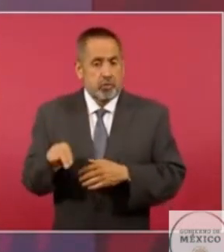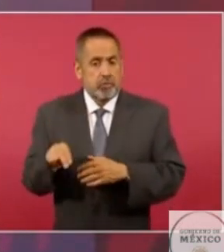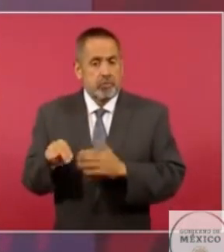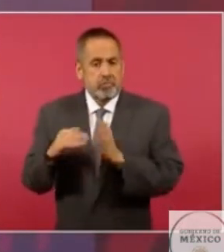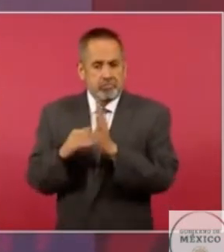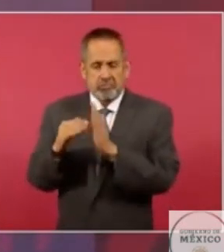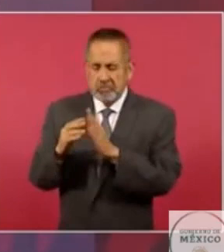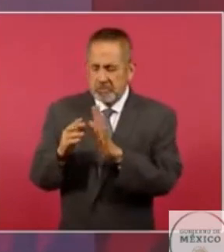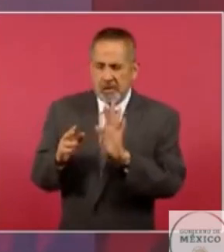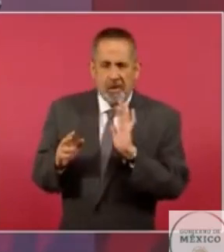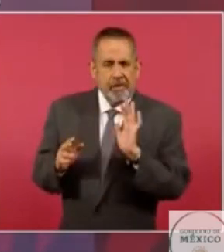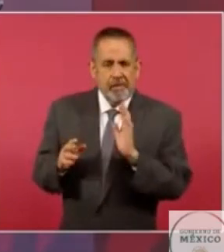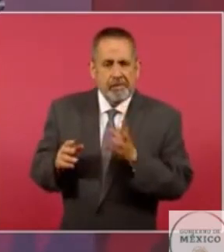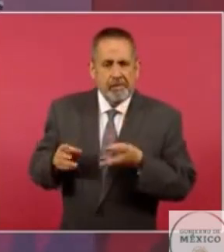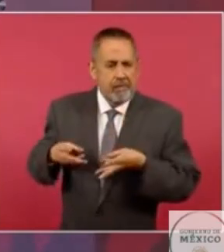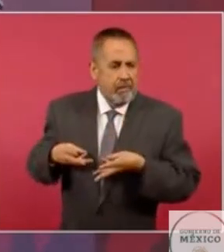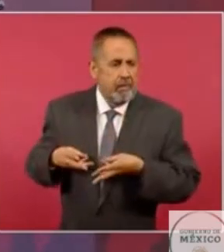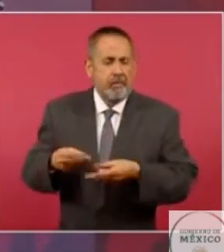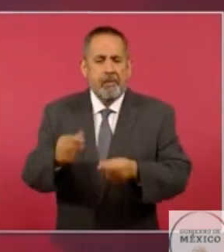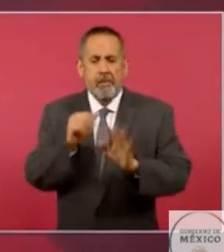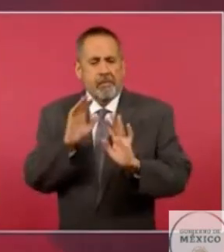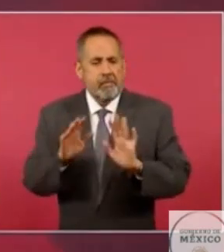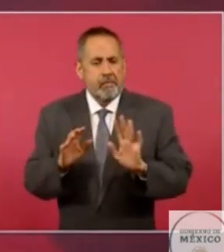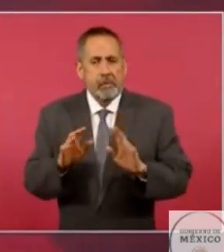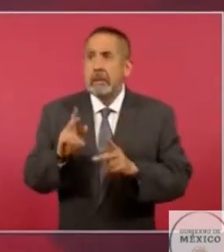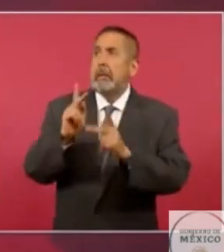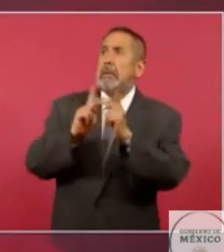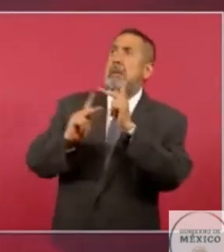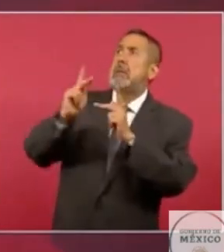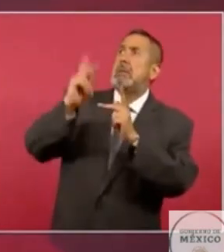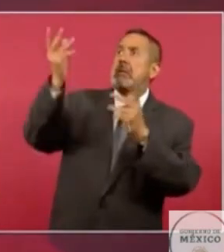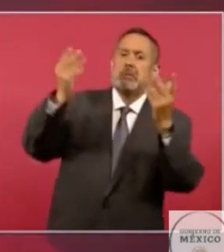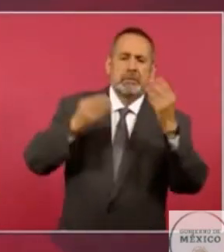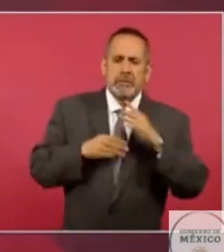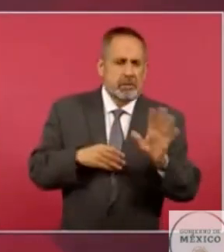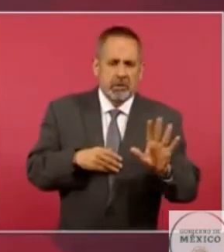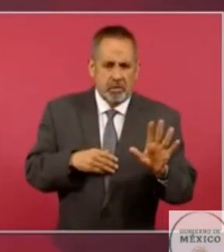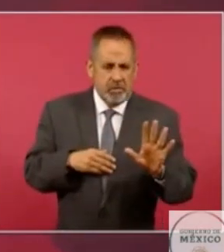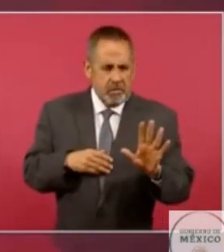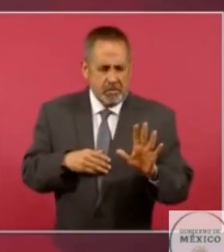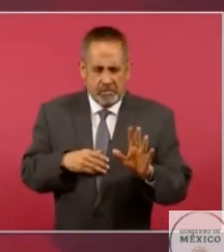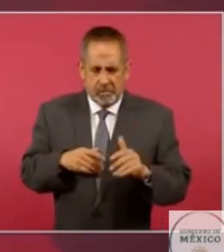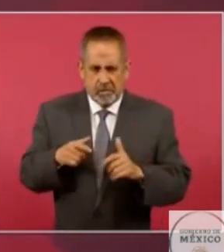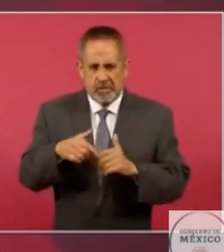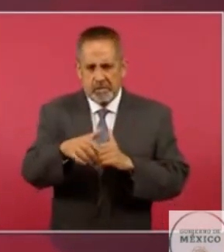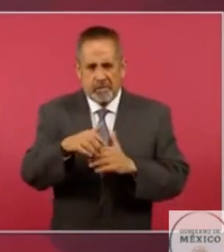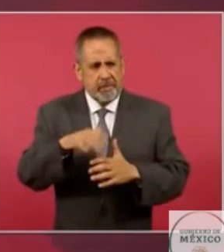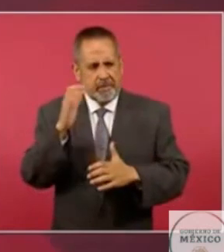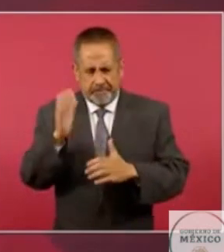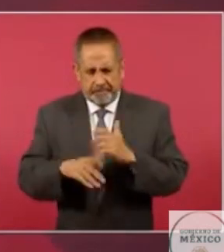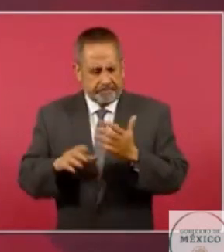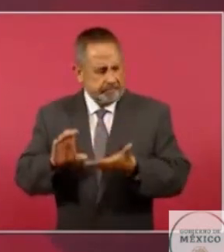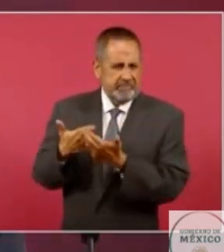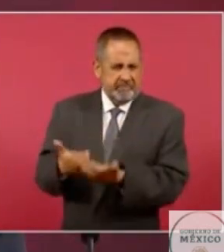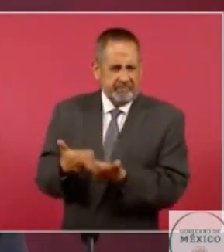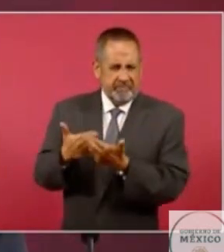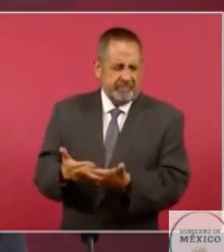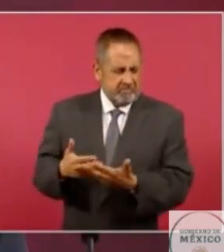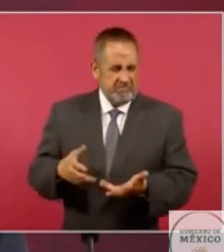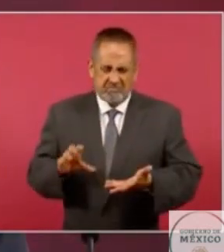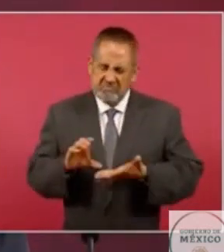No, no nos vamos a endeudar, de todas maneras vamos a terminar abajo.